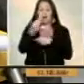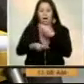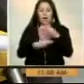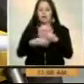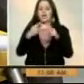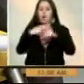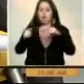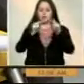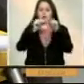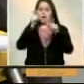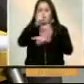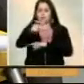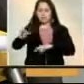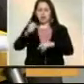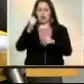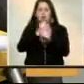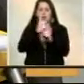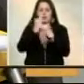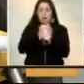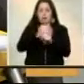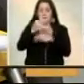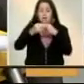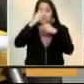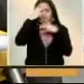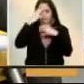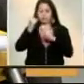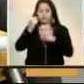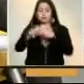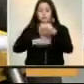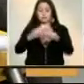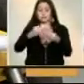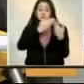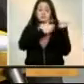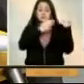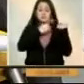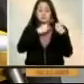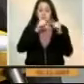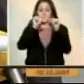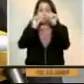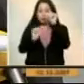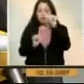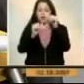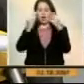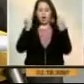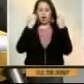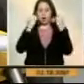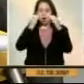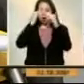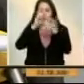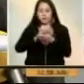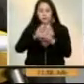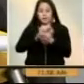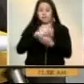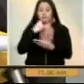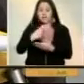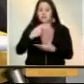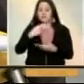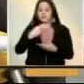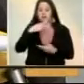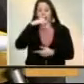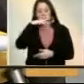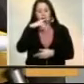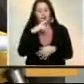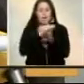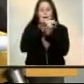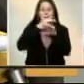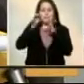manejo del sector financiero a los fines de calmar los ánimos, de bajar el discurso y de que nos focalicemos en lo que realmente está ocurriendo. Lo que